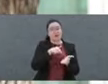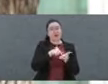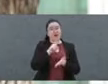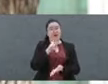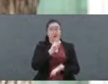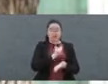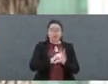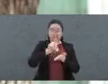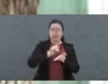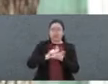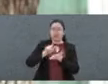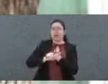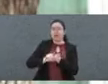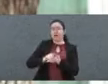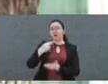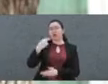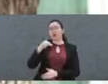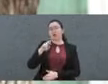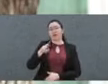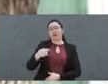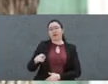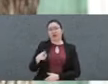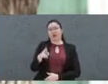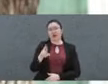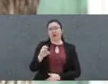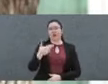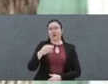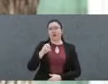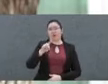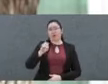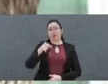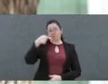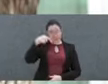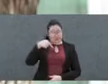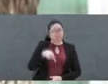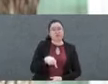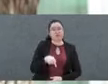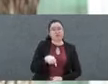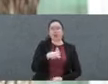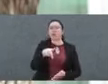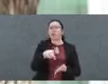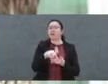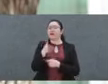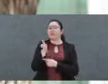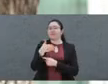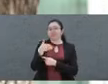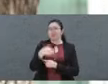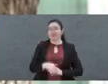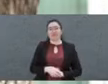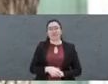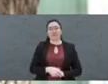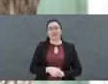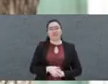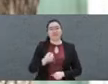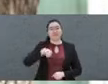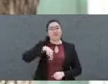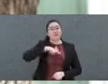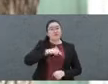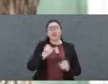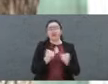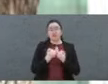Pantitlán. Estamos trabajando también en obras de sectorización y en forma muy especial en